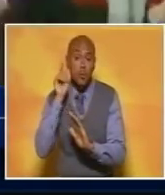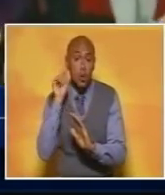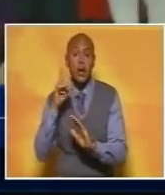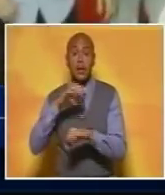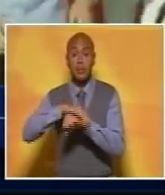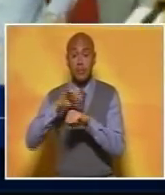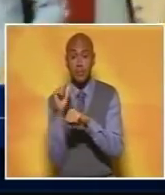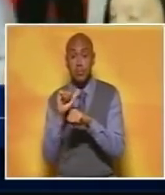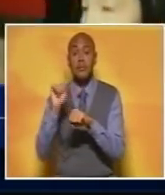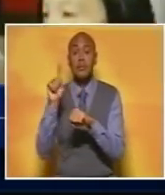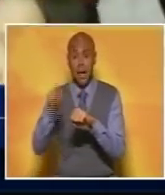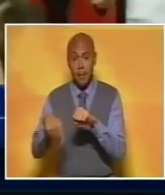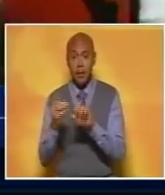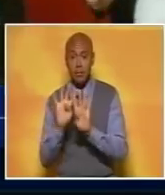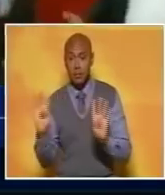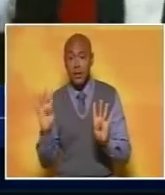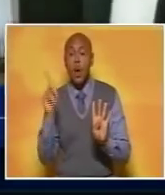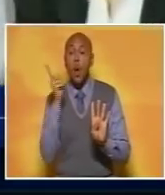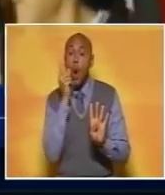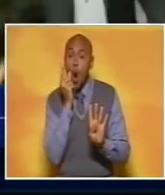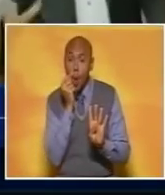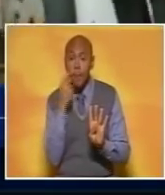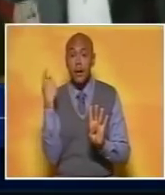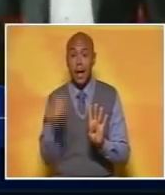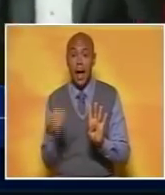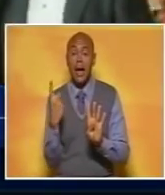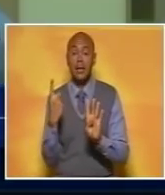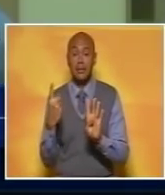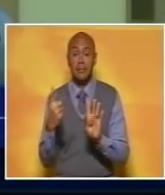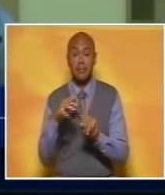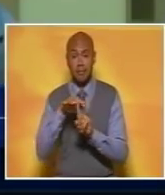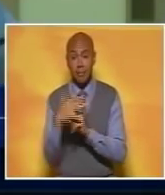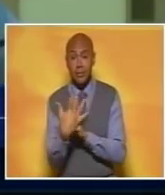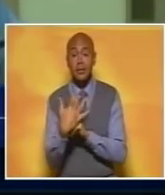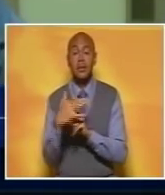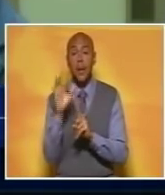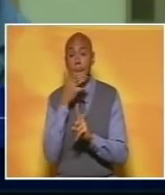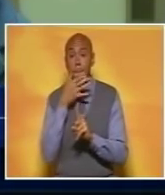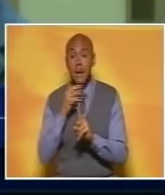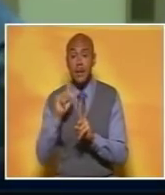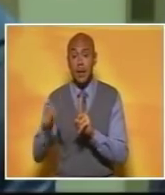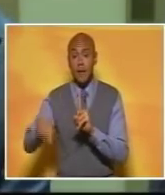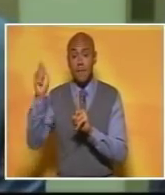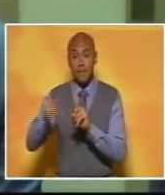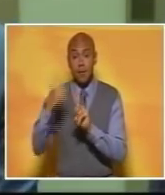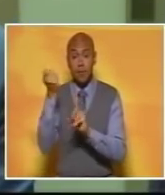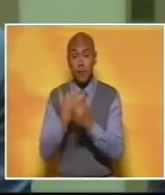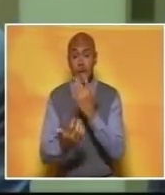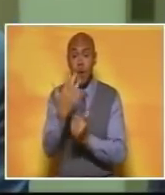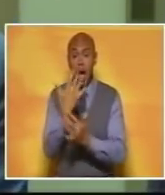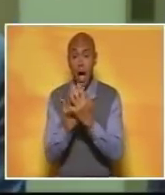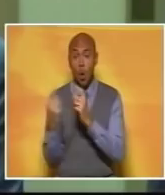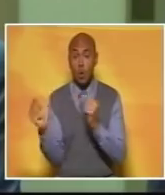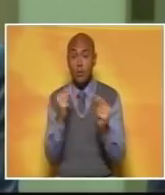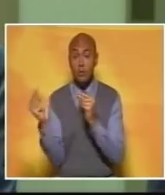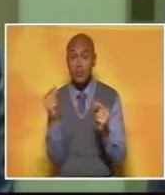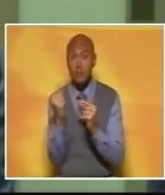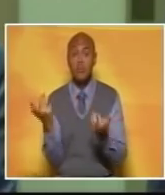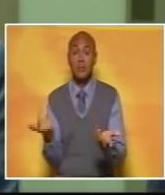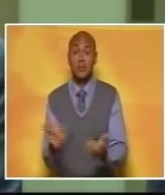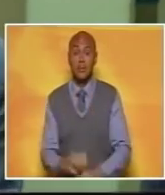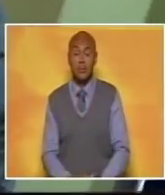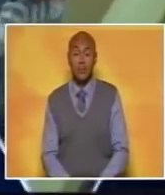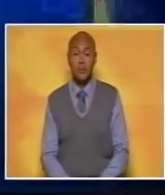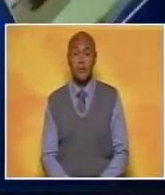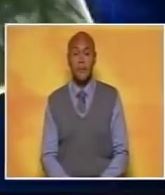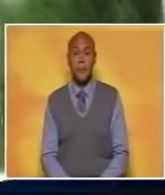circulación. También un hombre permanece en estado grave después de que le prendieran fuego tras una discusión política.